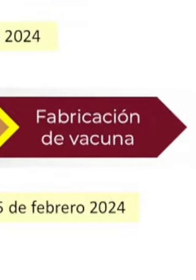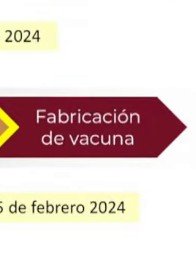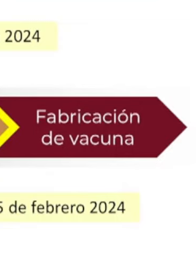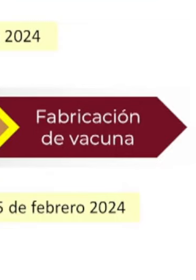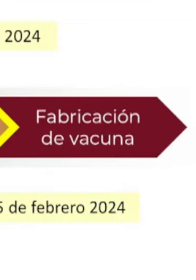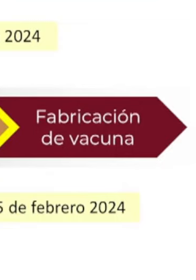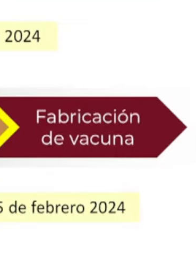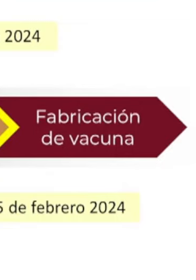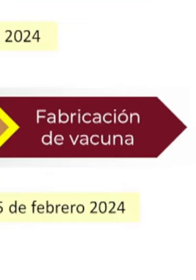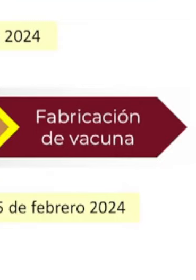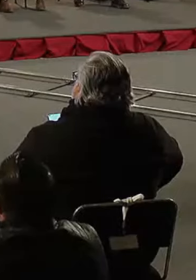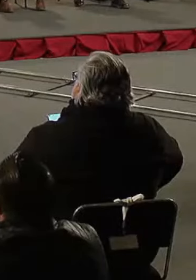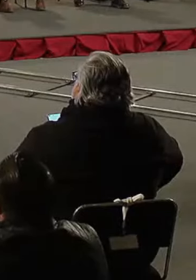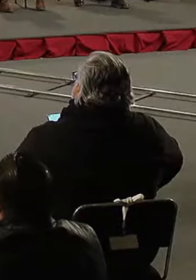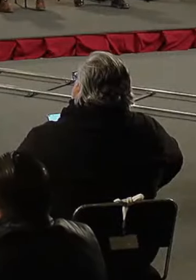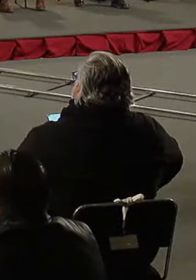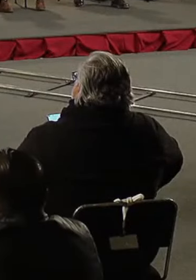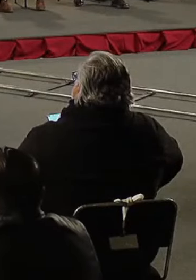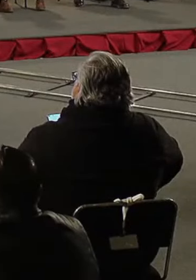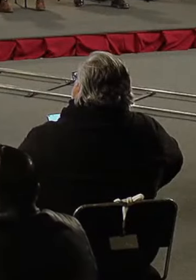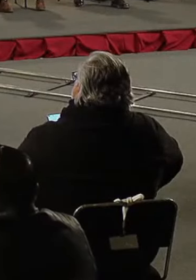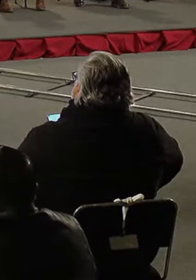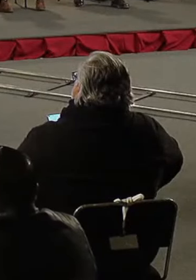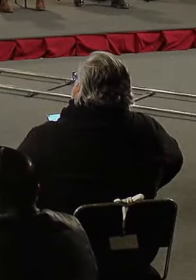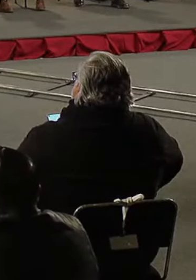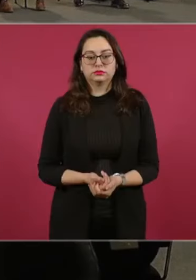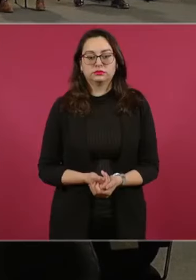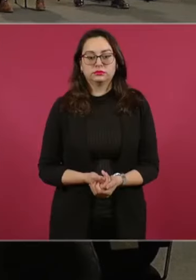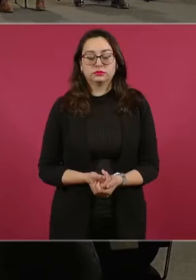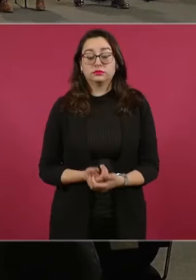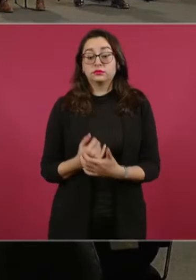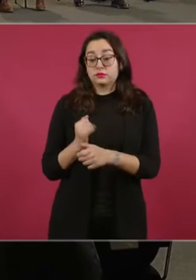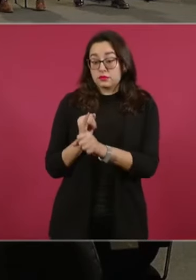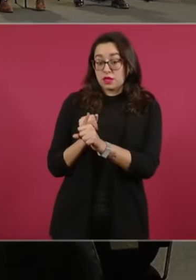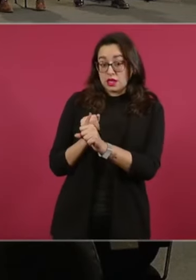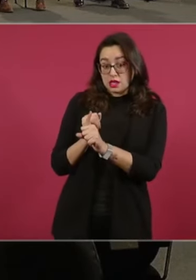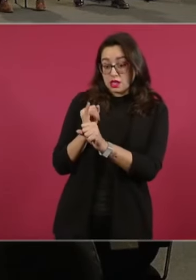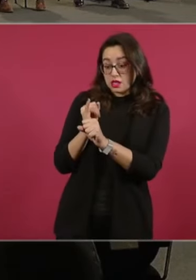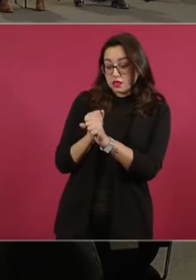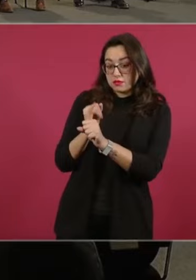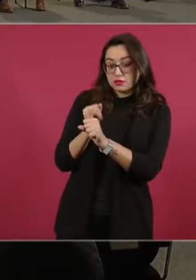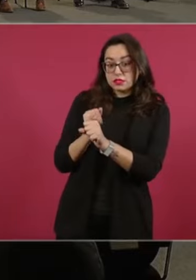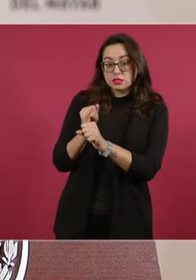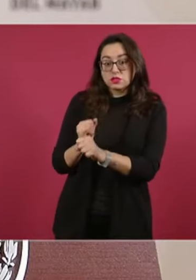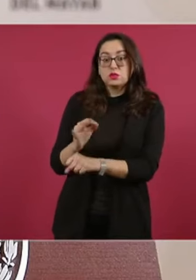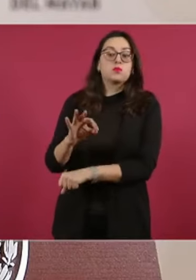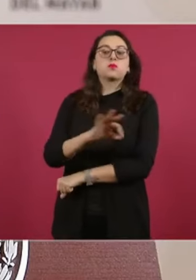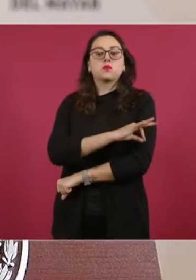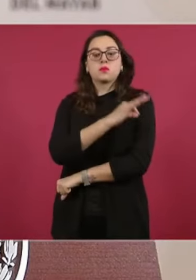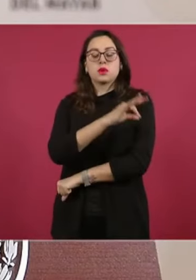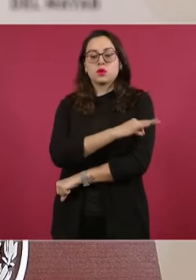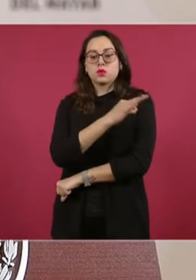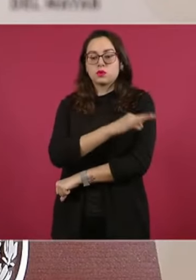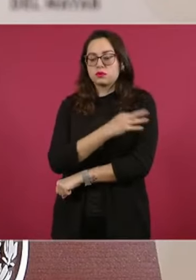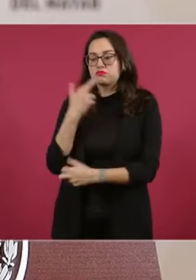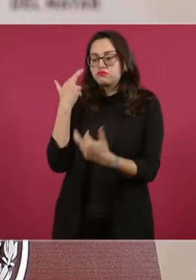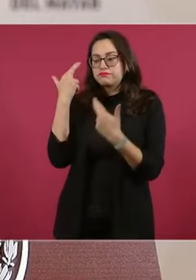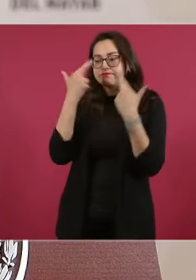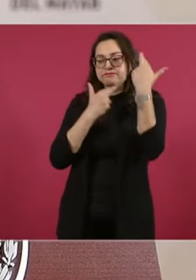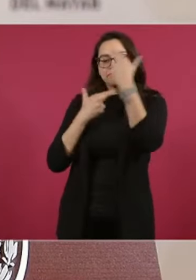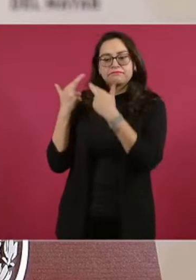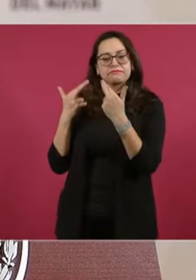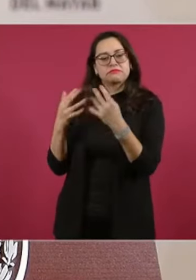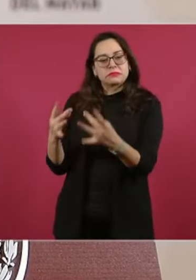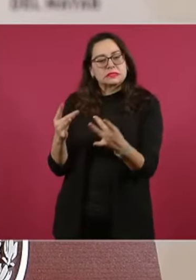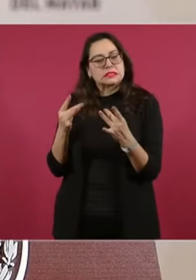seguridad, eficacia y que también la investigación clínica que confirman estos resultados fueron realizados bajo los más altos